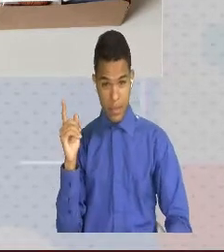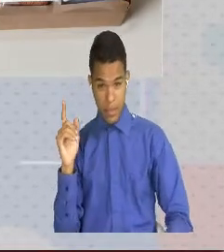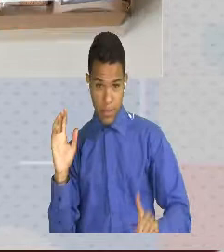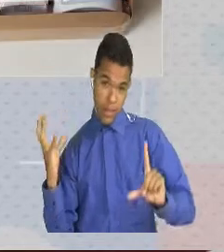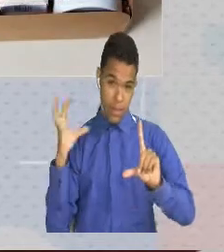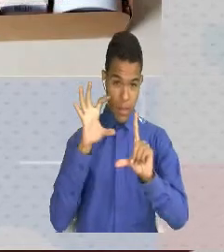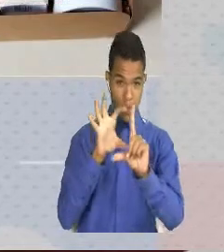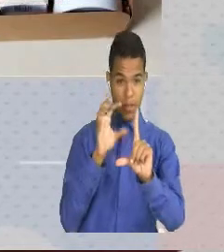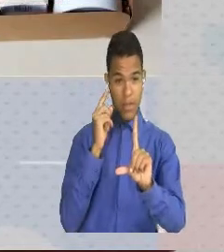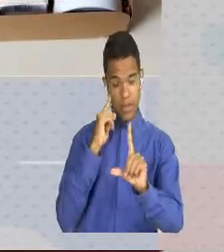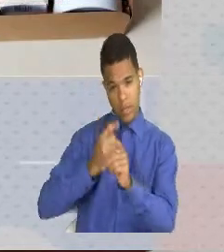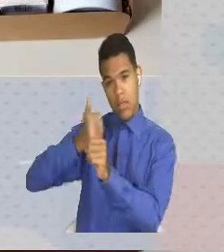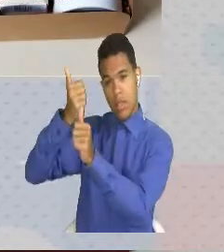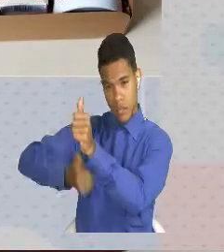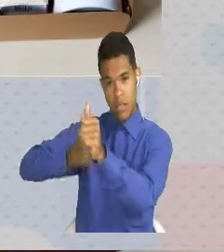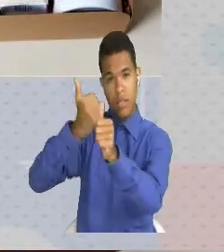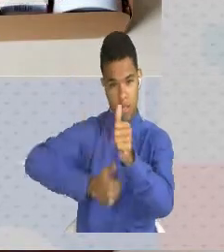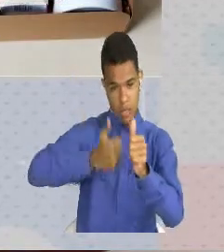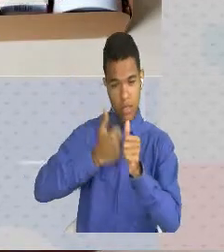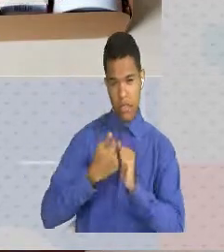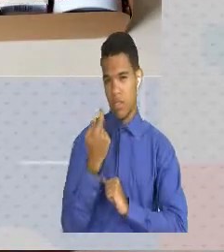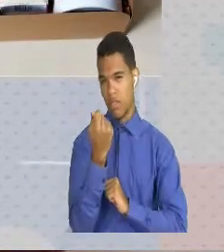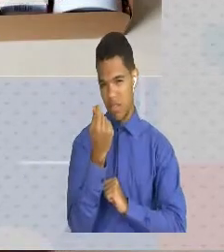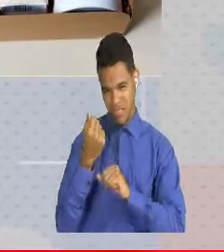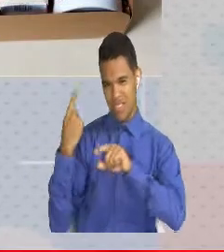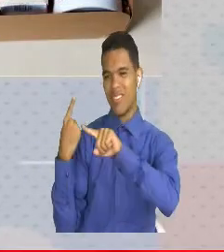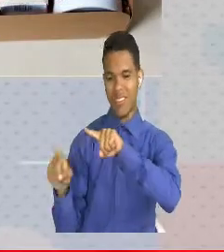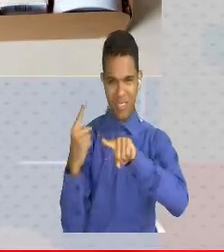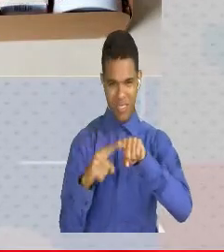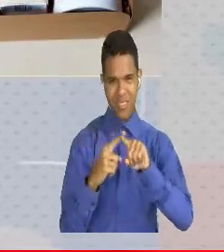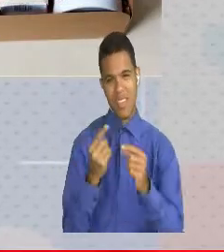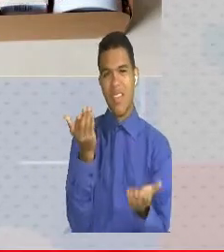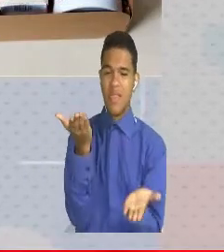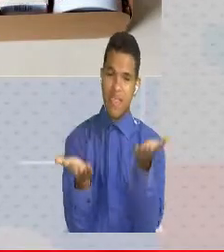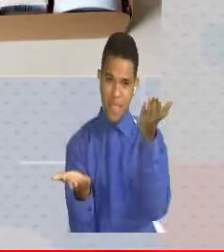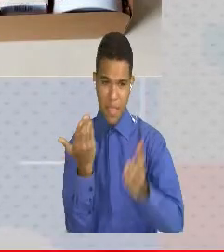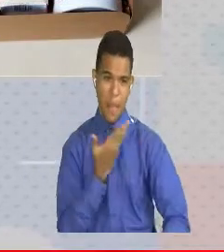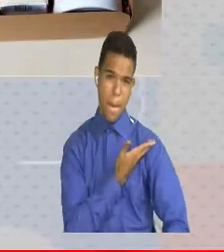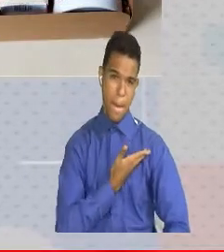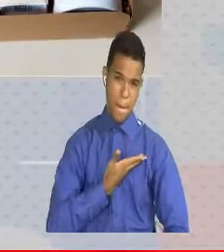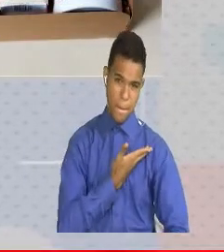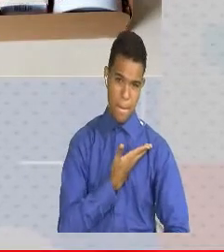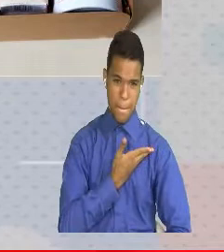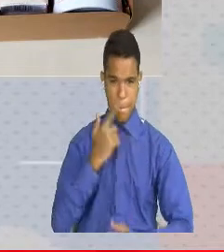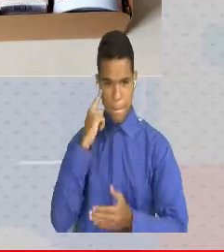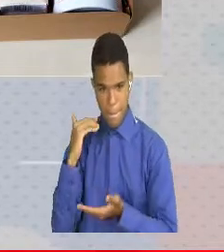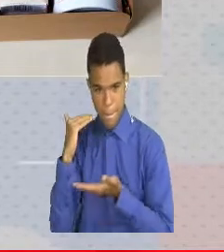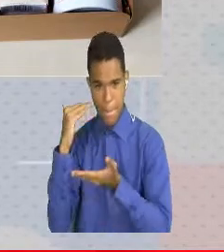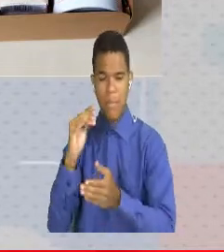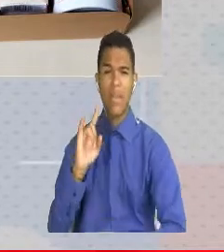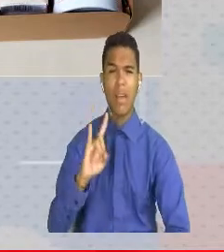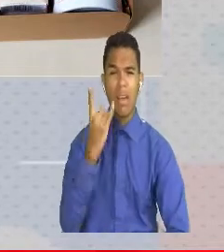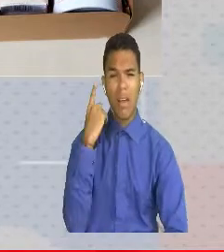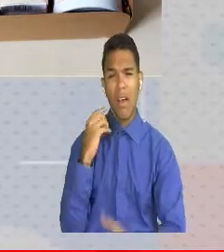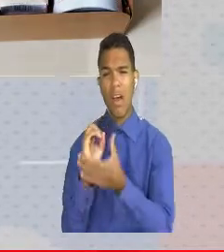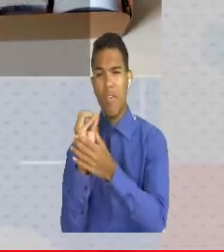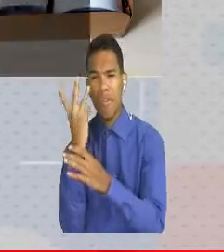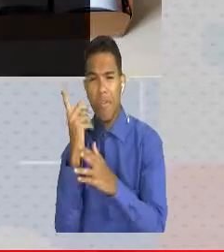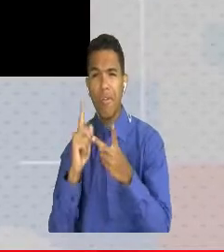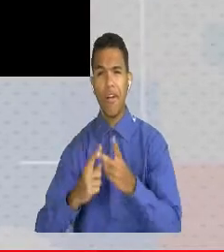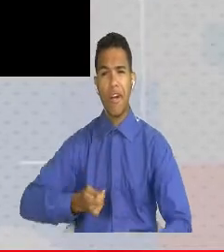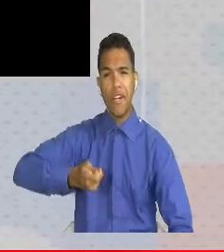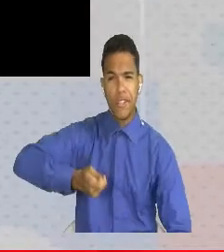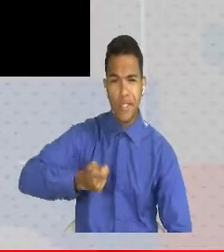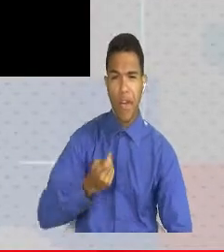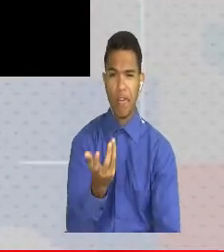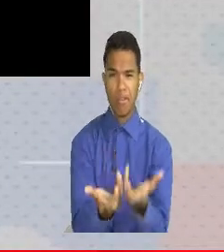valor dependiendo pues lo que le quieran regalar a sus mamás. La idea es que ya no sean flores, no sean sartenes, no sean pues las cosas comunes que le damos